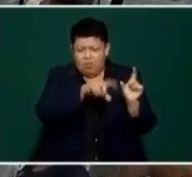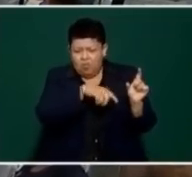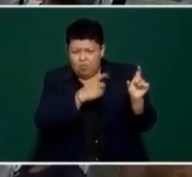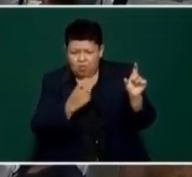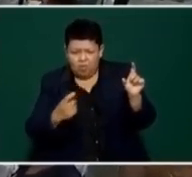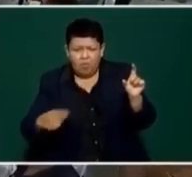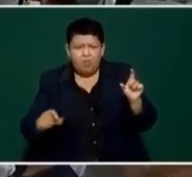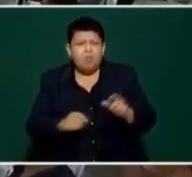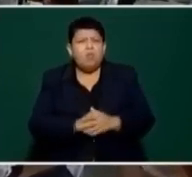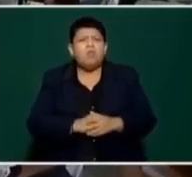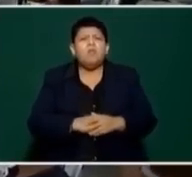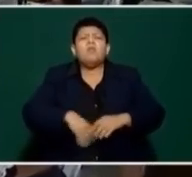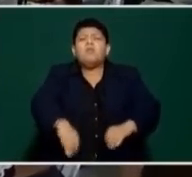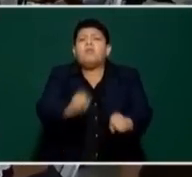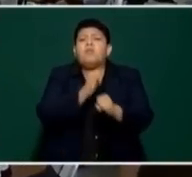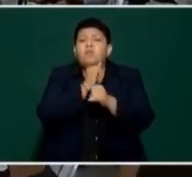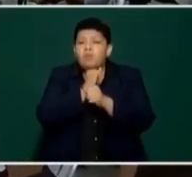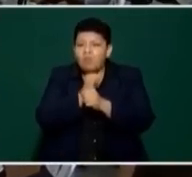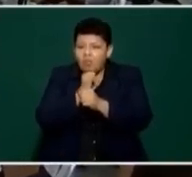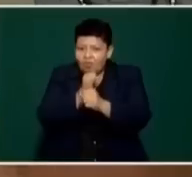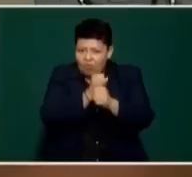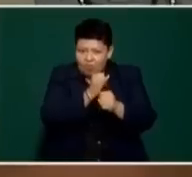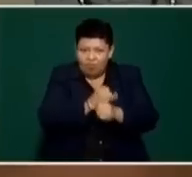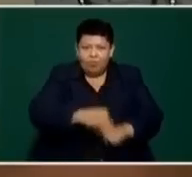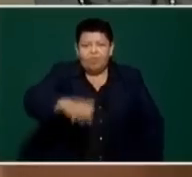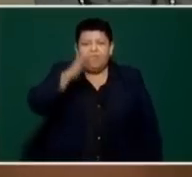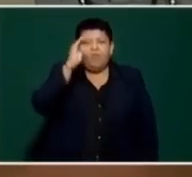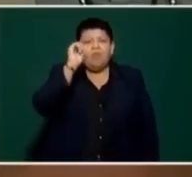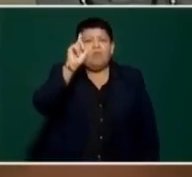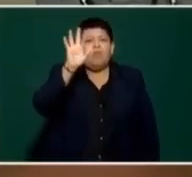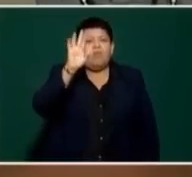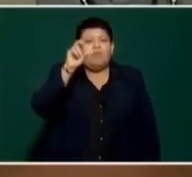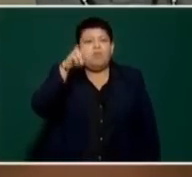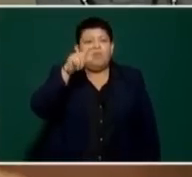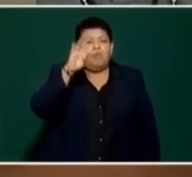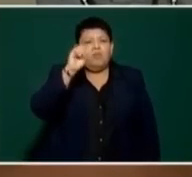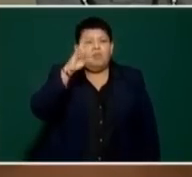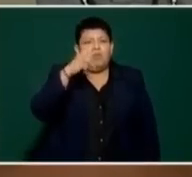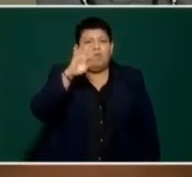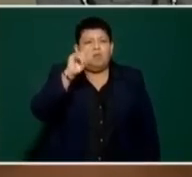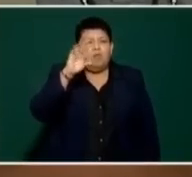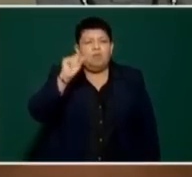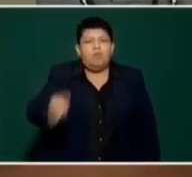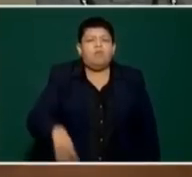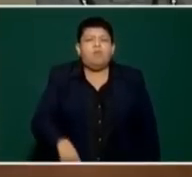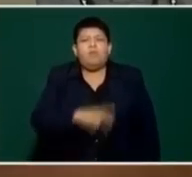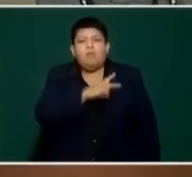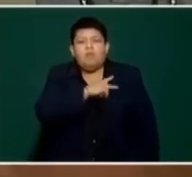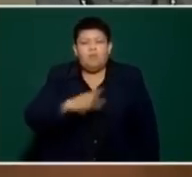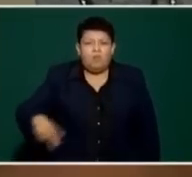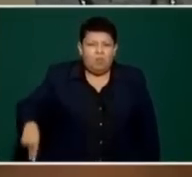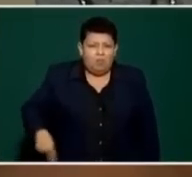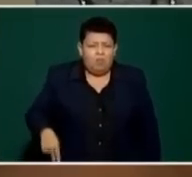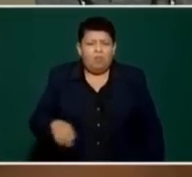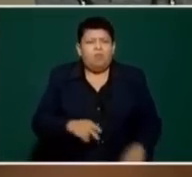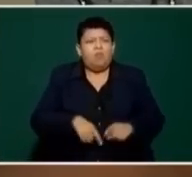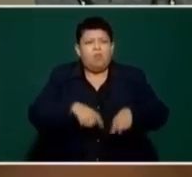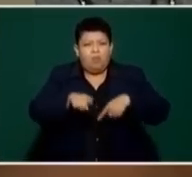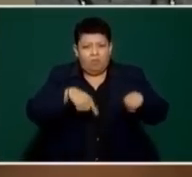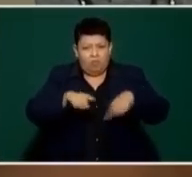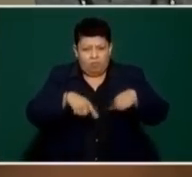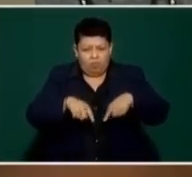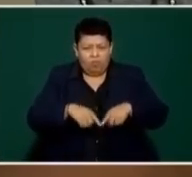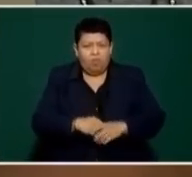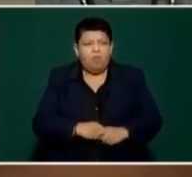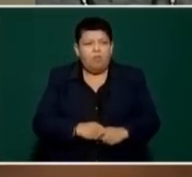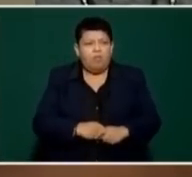Salió una investigación que involucra a Florentino Pérez, quien es presidente del equipo de fútbol Real Madrid, al cual a